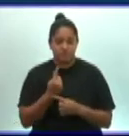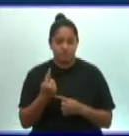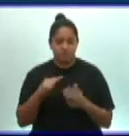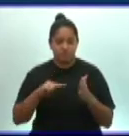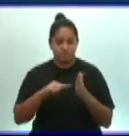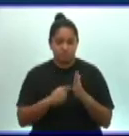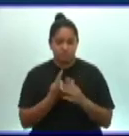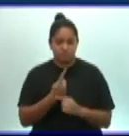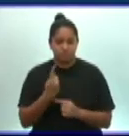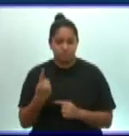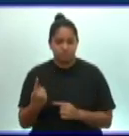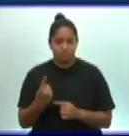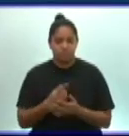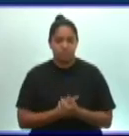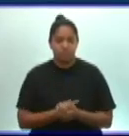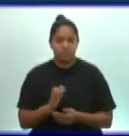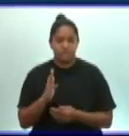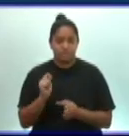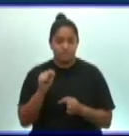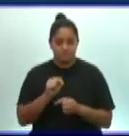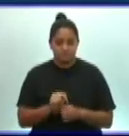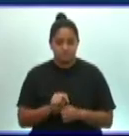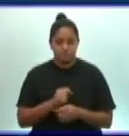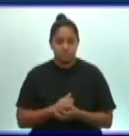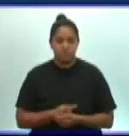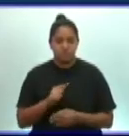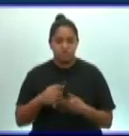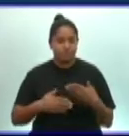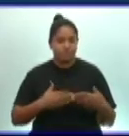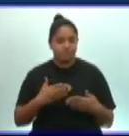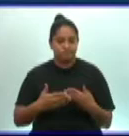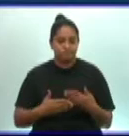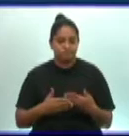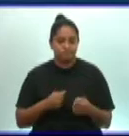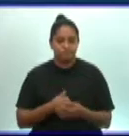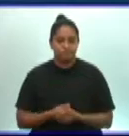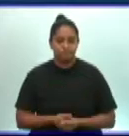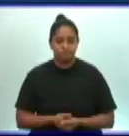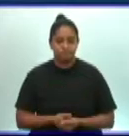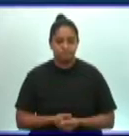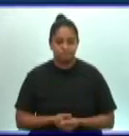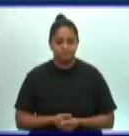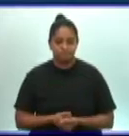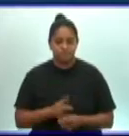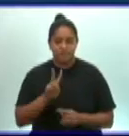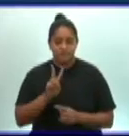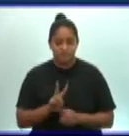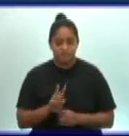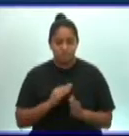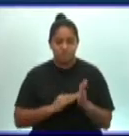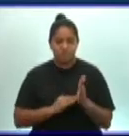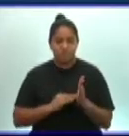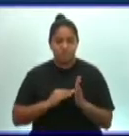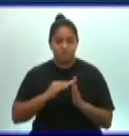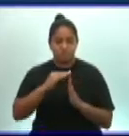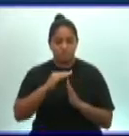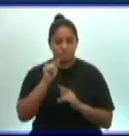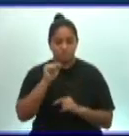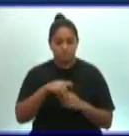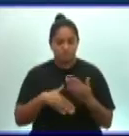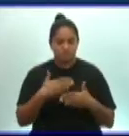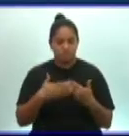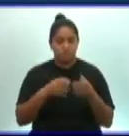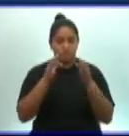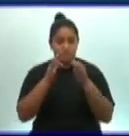en cada uno de los estados físicos por los cuales pasa este proceso isotérmico. Por supuesto, como el volumen está aumentando en este proceso